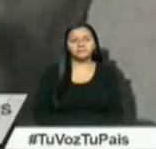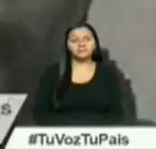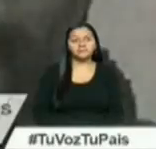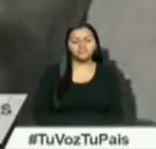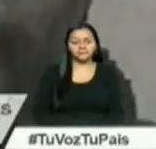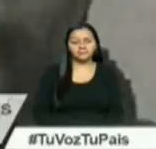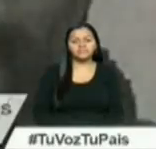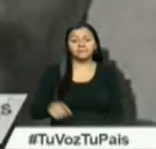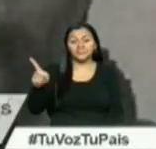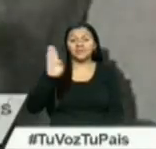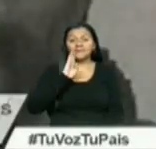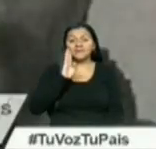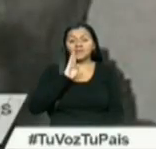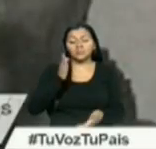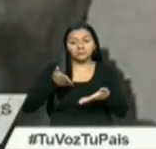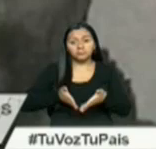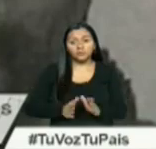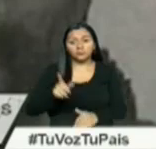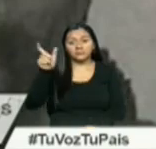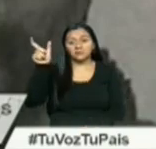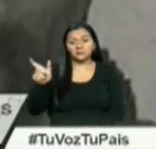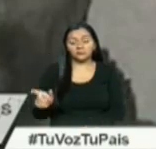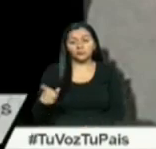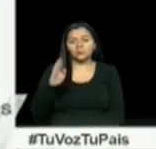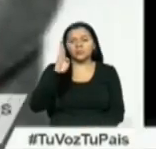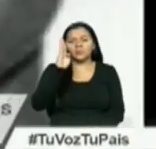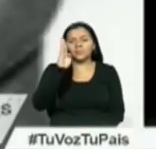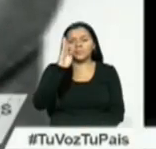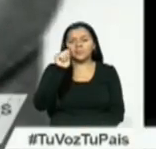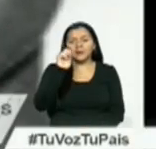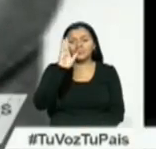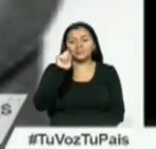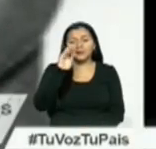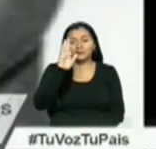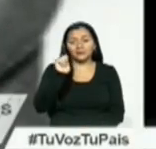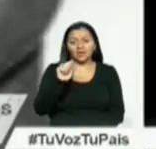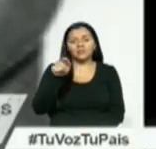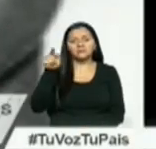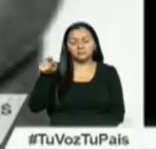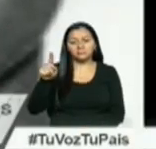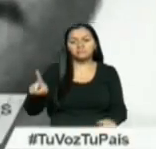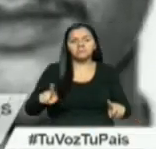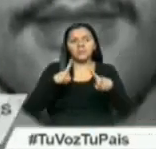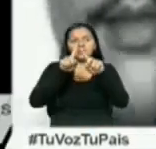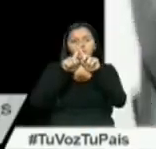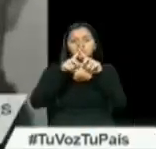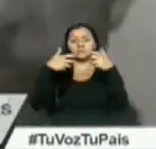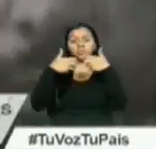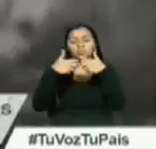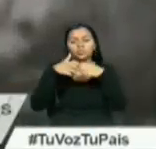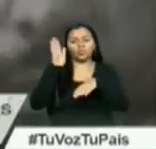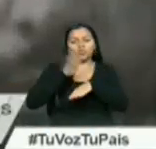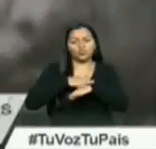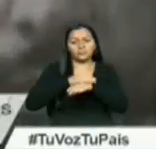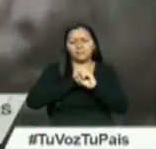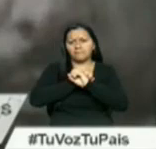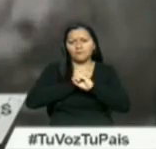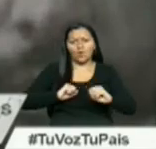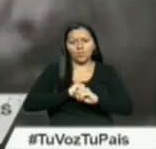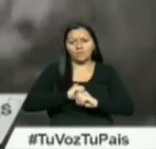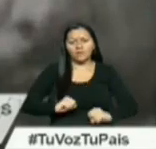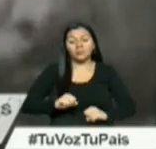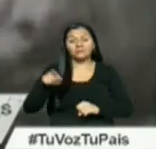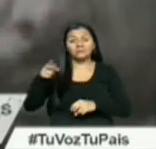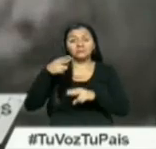El belga Osama Ahmad Attar podría ser uno de los coordinadores de los atentados de París y Bruselas. Su alias Abu Ahmad es uno de los